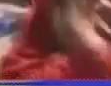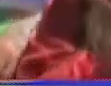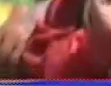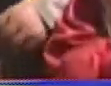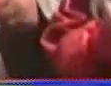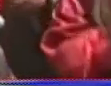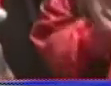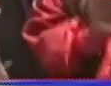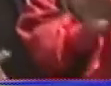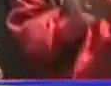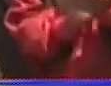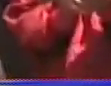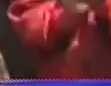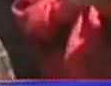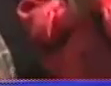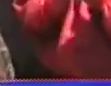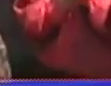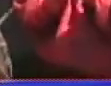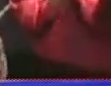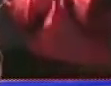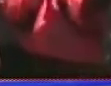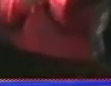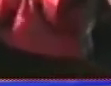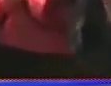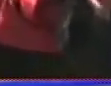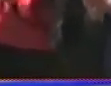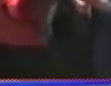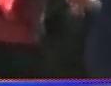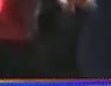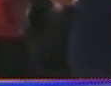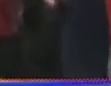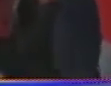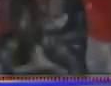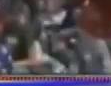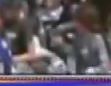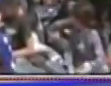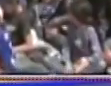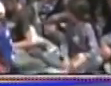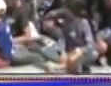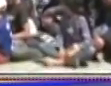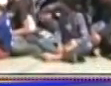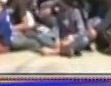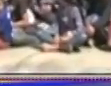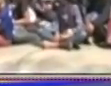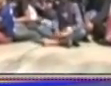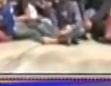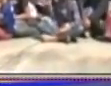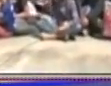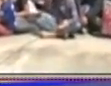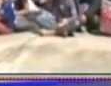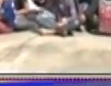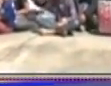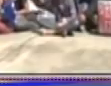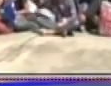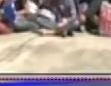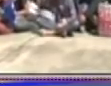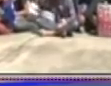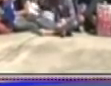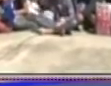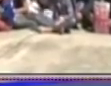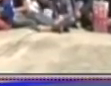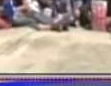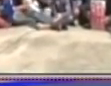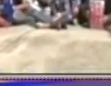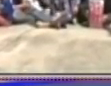la bajada de la mula del páramo merideño, nosotros le agradecemos, presidente, con nuestros alcaldes, con